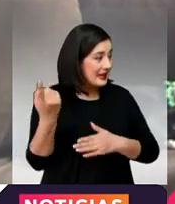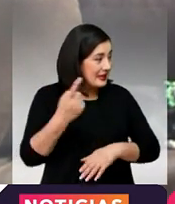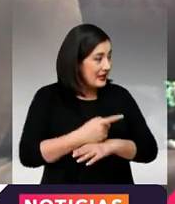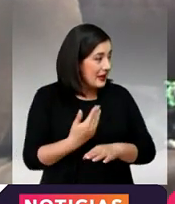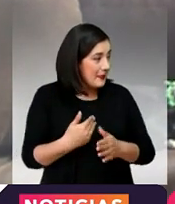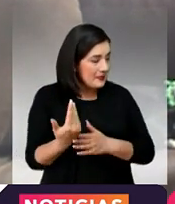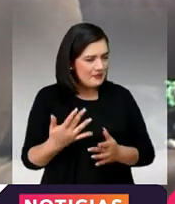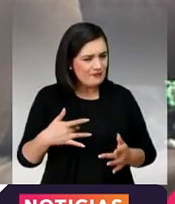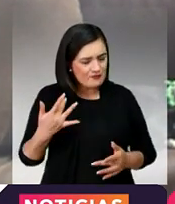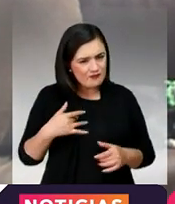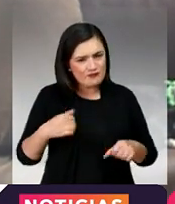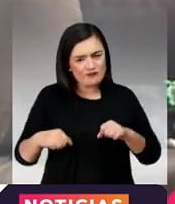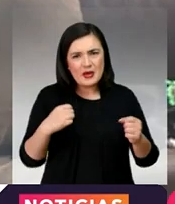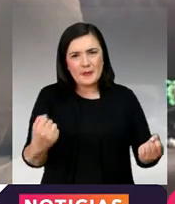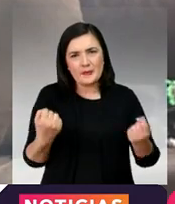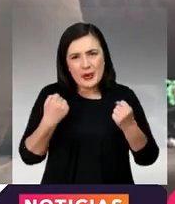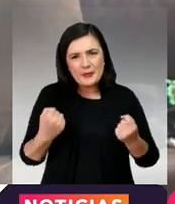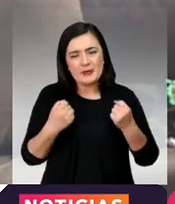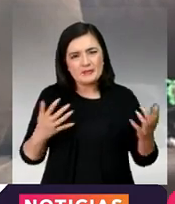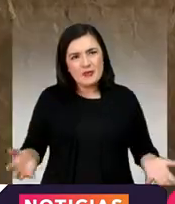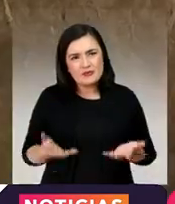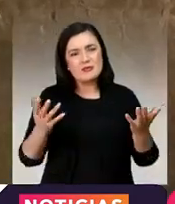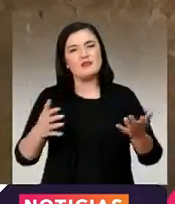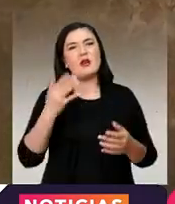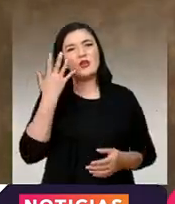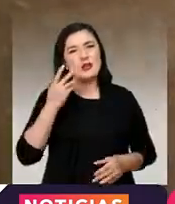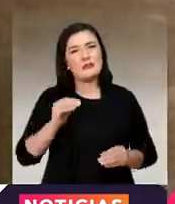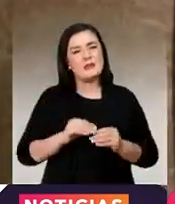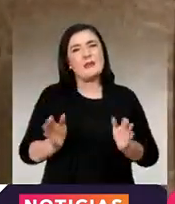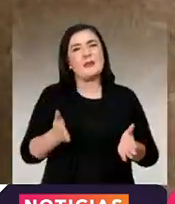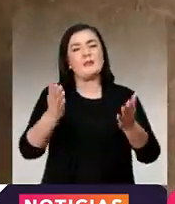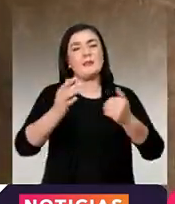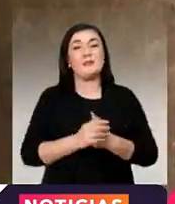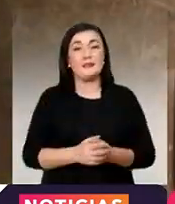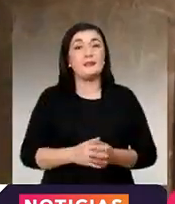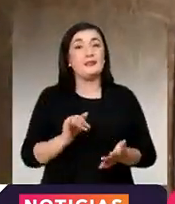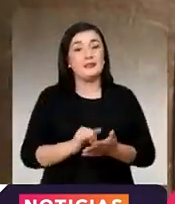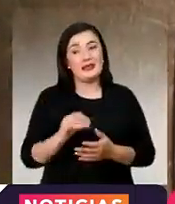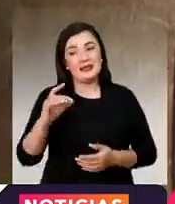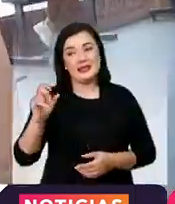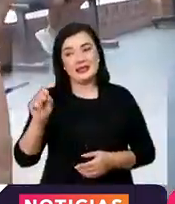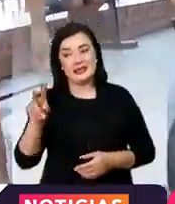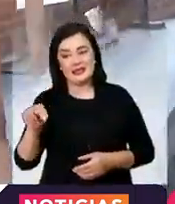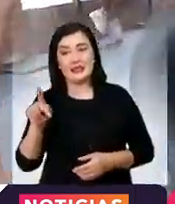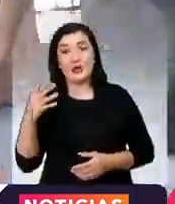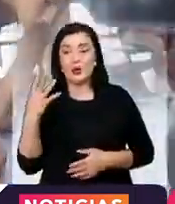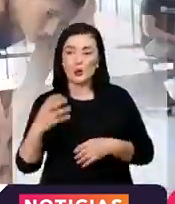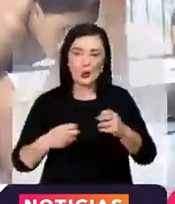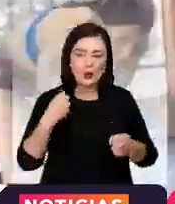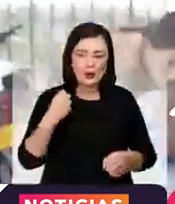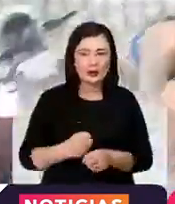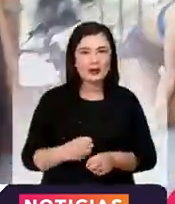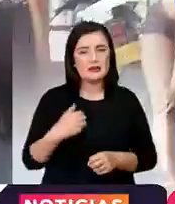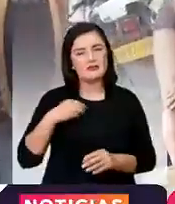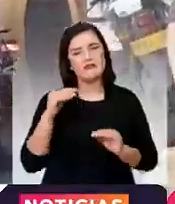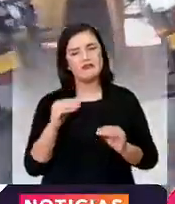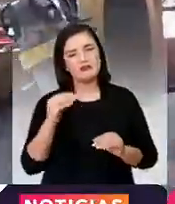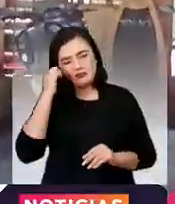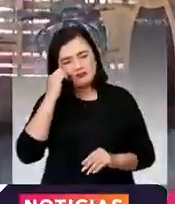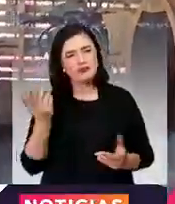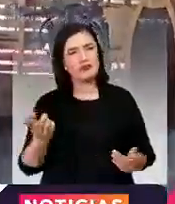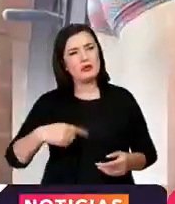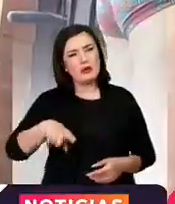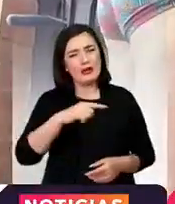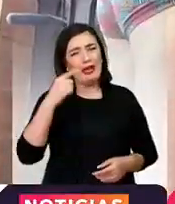motivadas entrenando y hace que mejoren día a día. Por su parte, Cristian completa 4 años como entrenador y quiere derrumbar ese tabú que